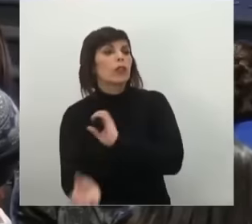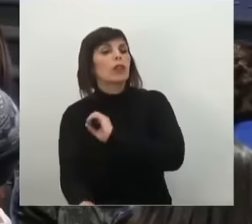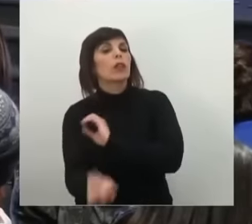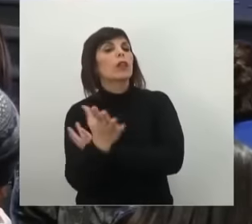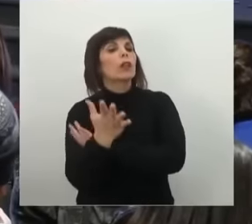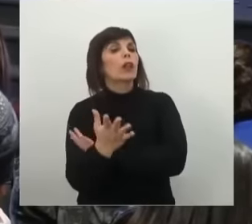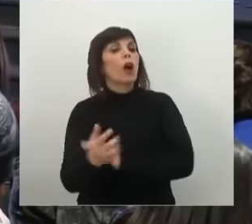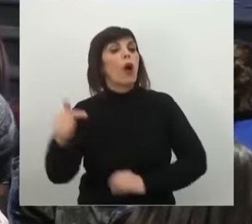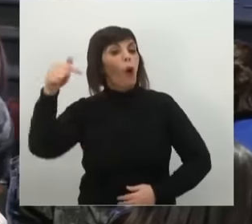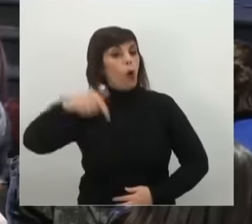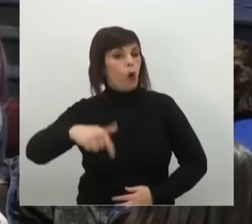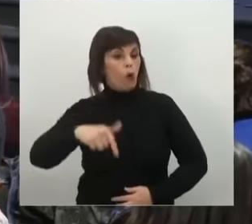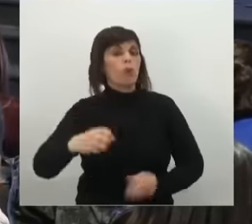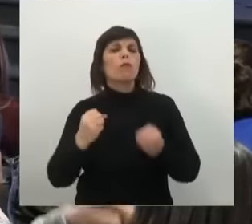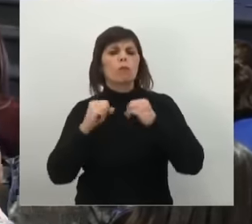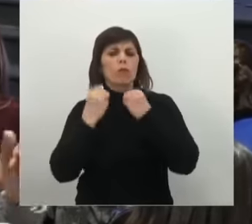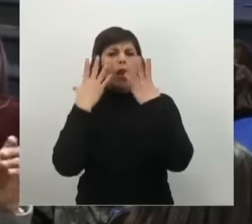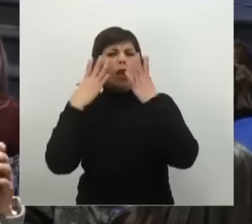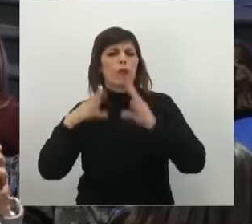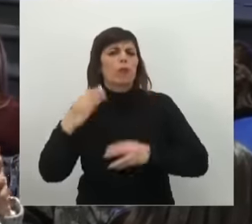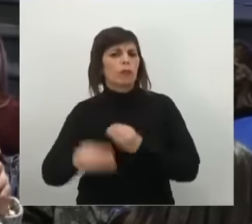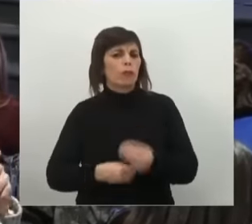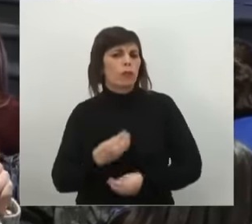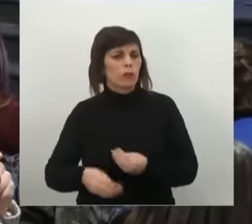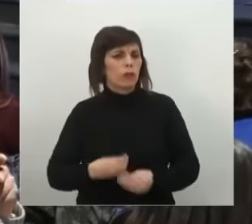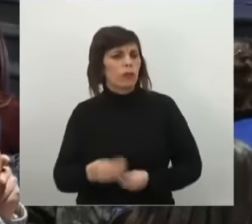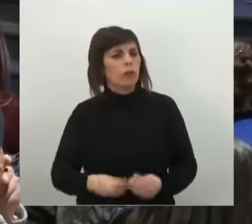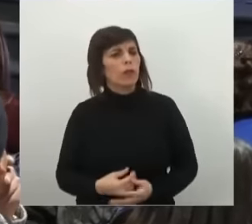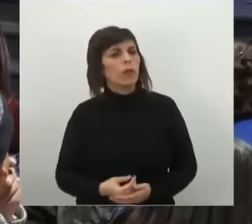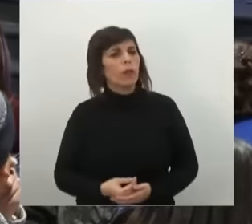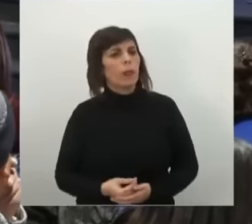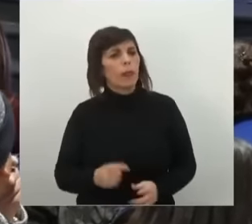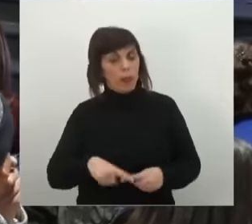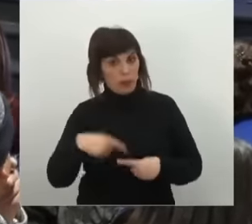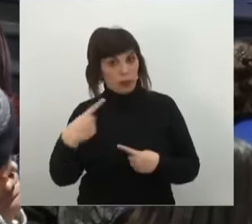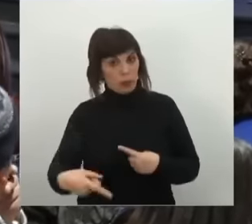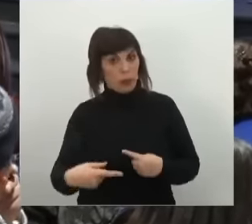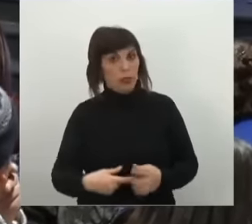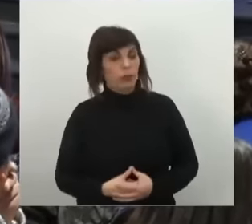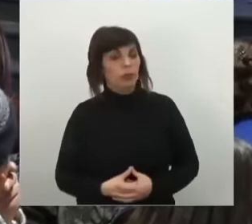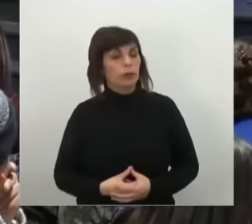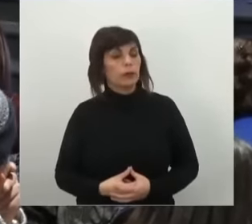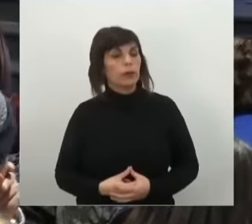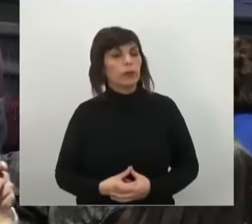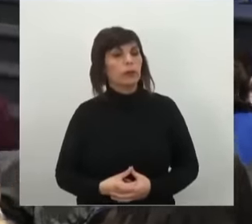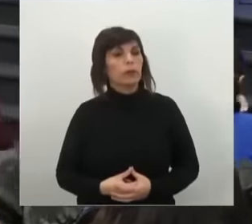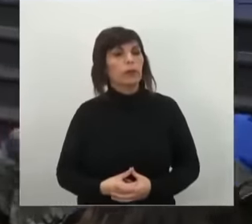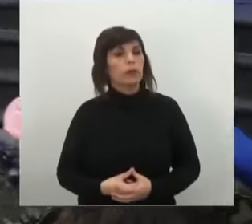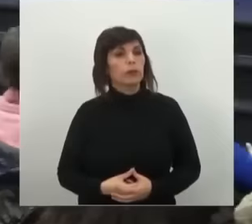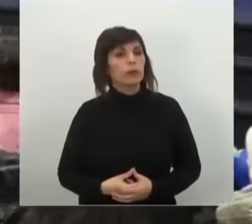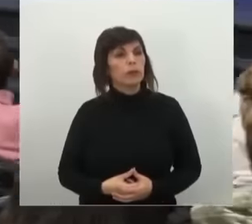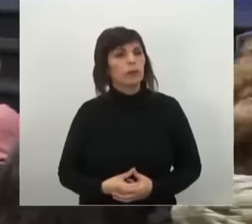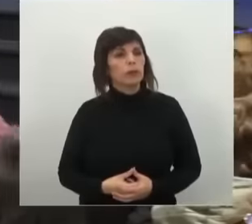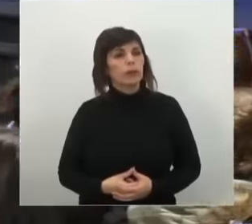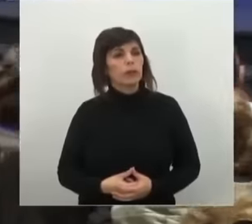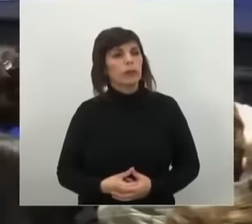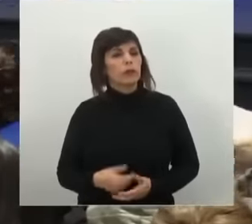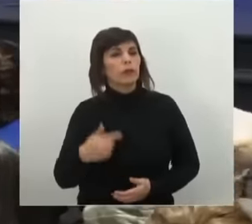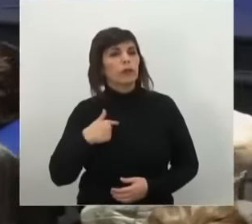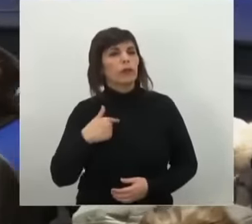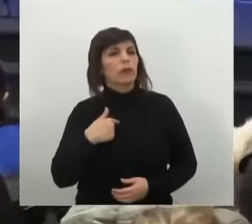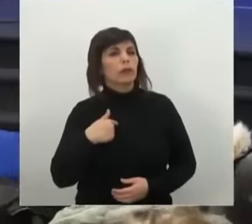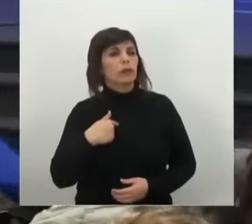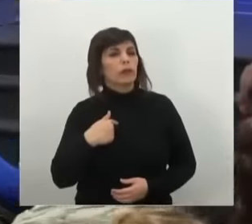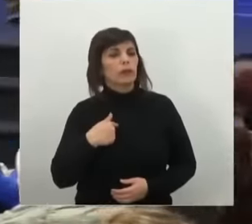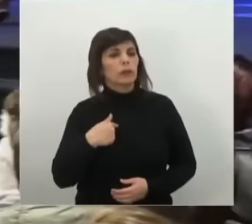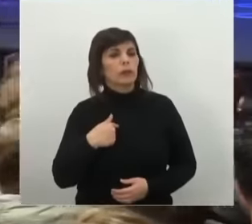aún al día de hoy y sabe que después de eso lo que sucedió conmigo en aquel entonces yo había perdido